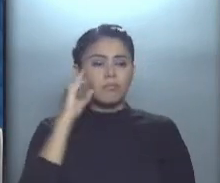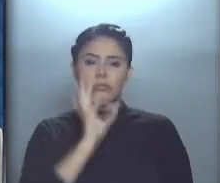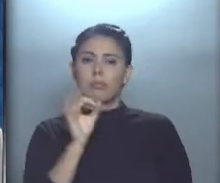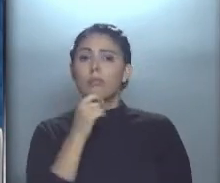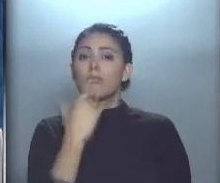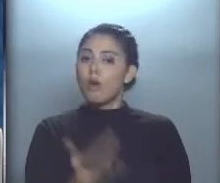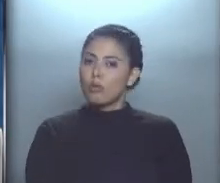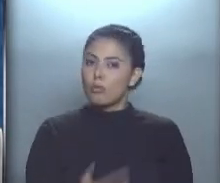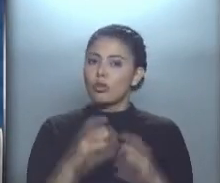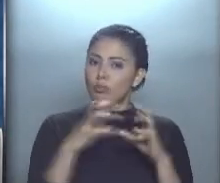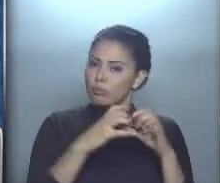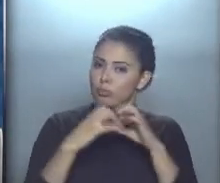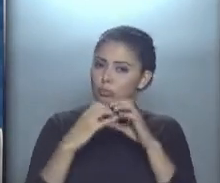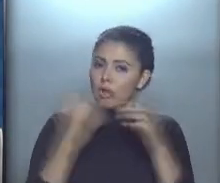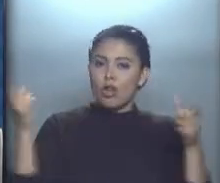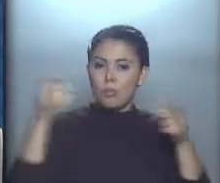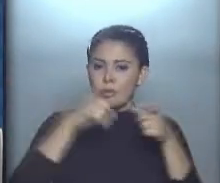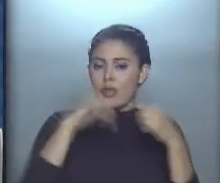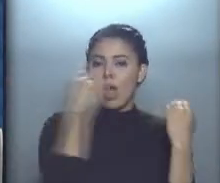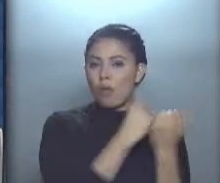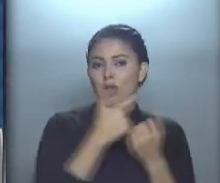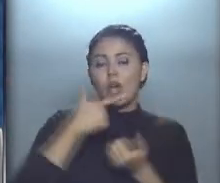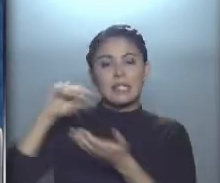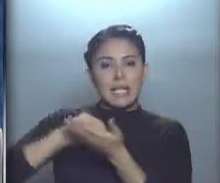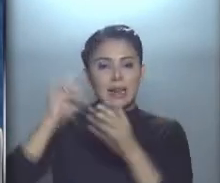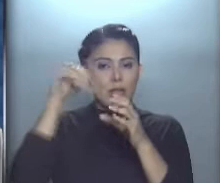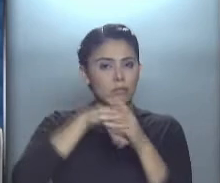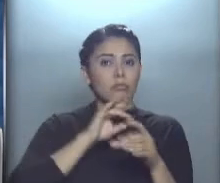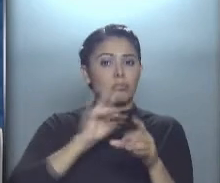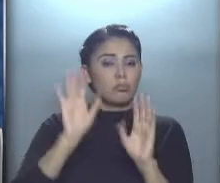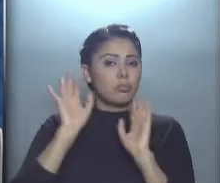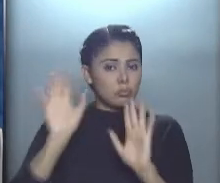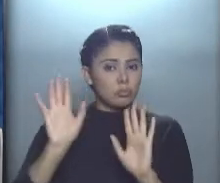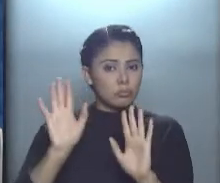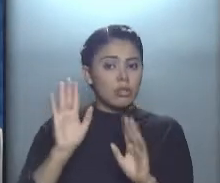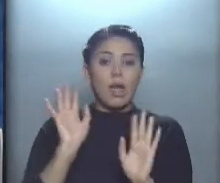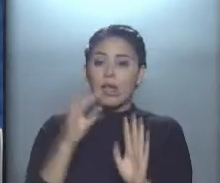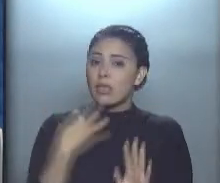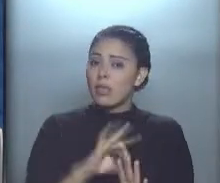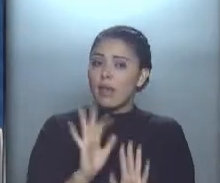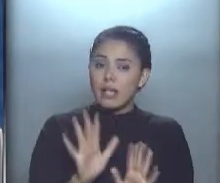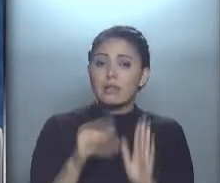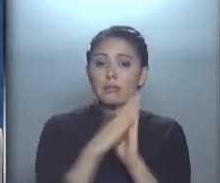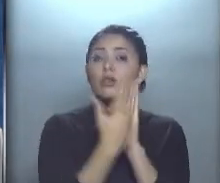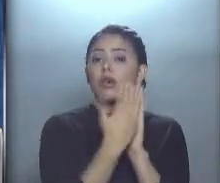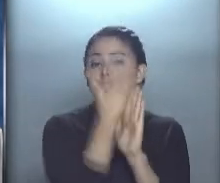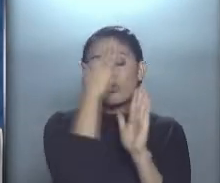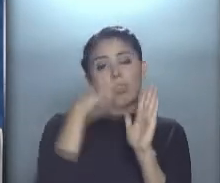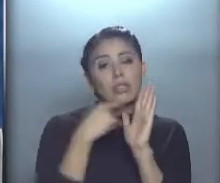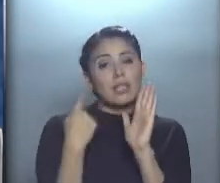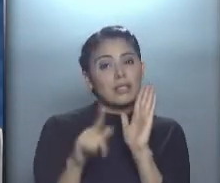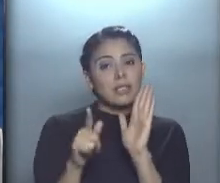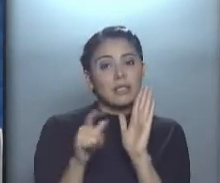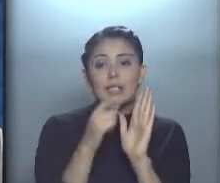obviamente merece la discusión en el ámbito de la Comisión de Acuerdos del Senado y será tratado por el Senado de la Nación como corresponde y lo prescribe la Constitución Nacional.